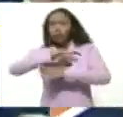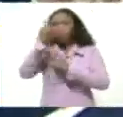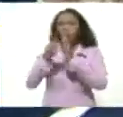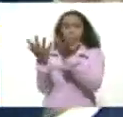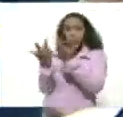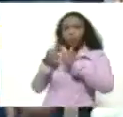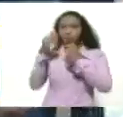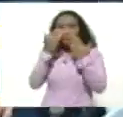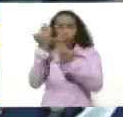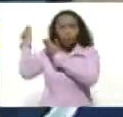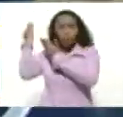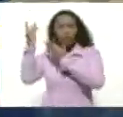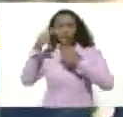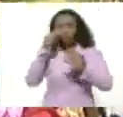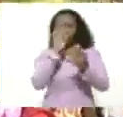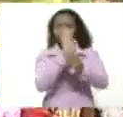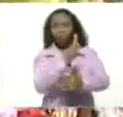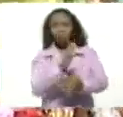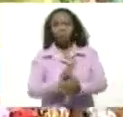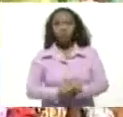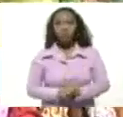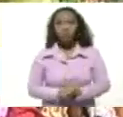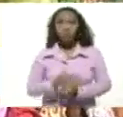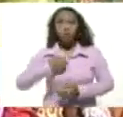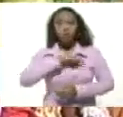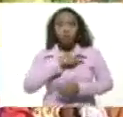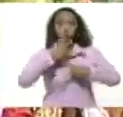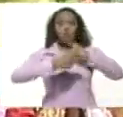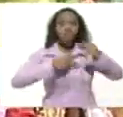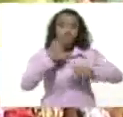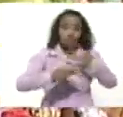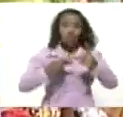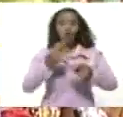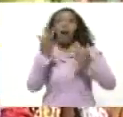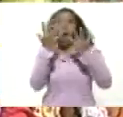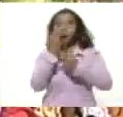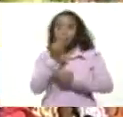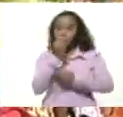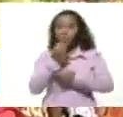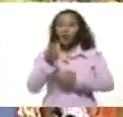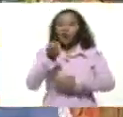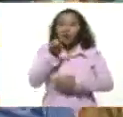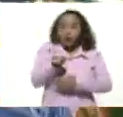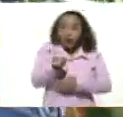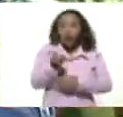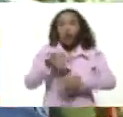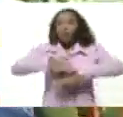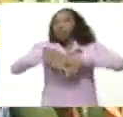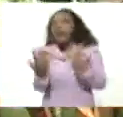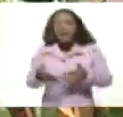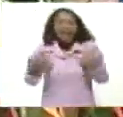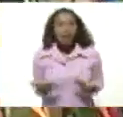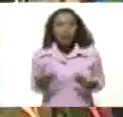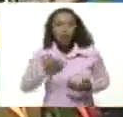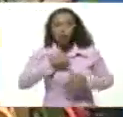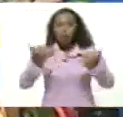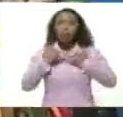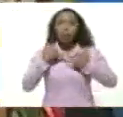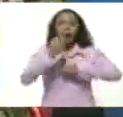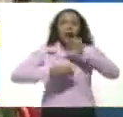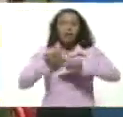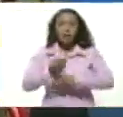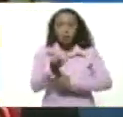Te están viendo ahorita en vivo y directo. Producimos tubérculos y producimos granos. ¿Qué produce? Nosotros mismos producimos